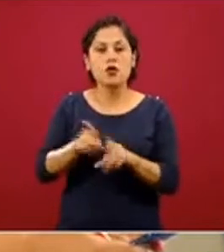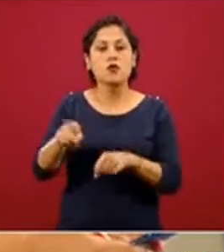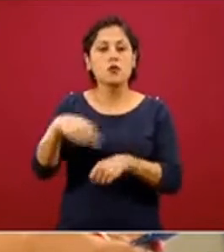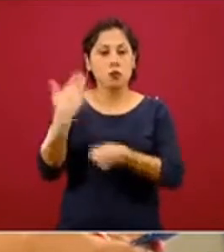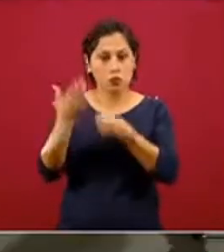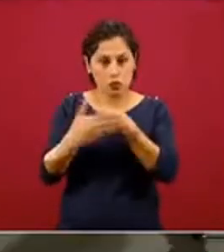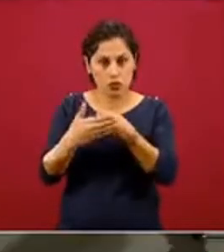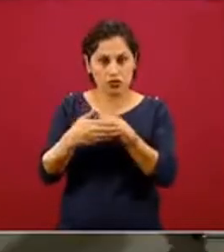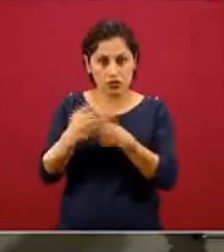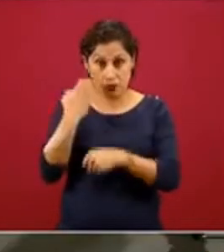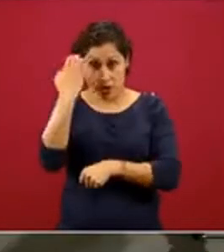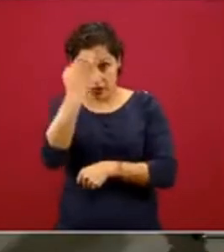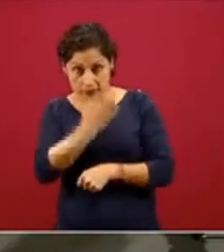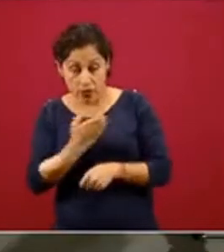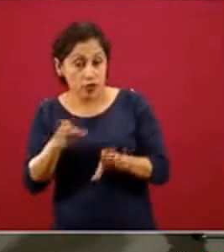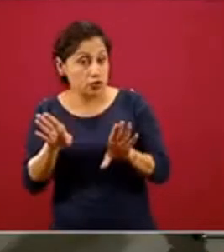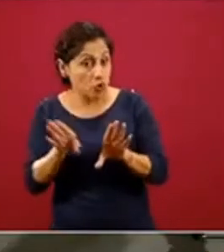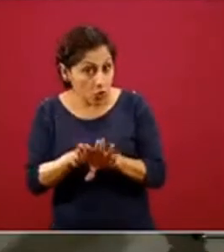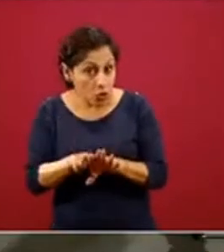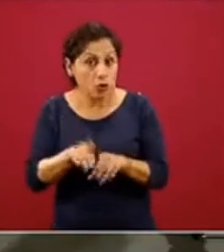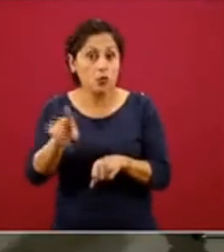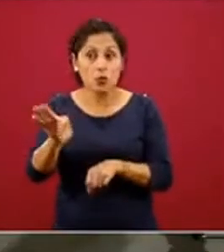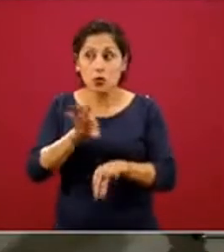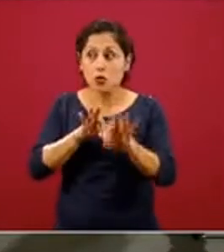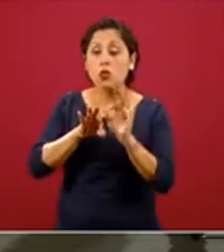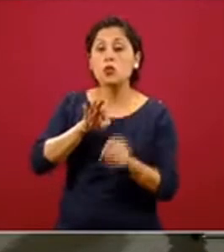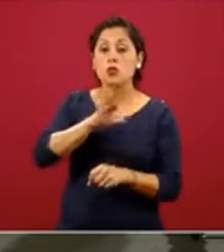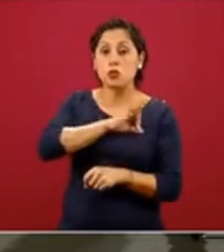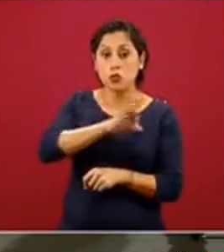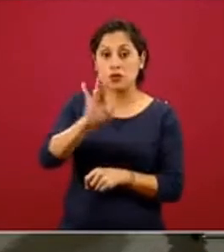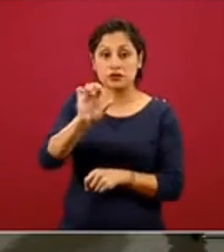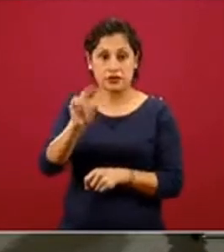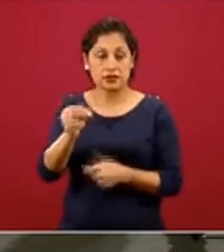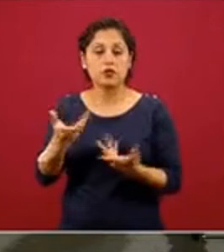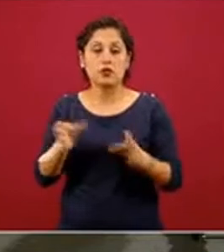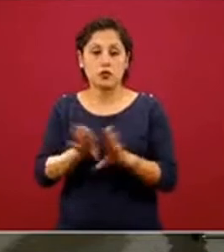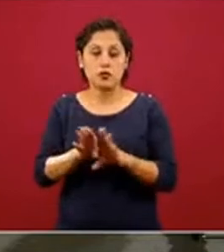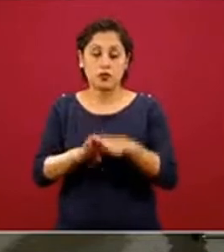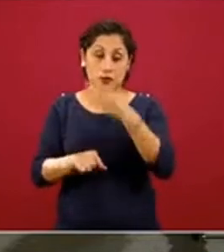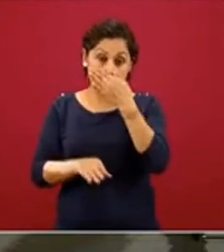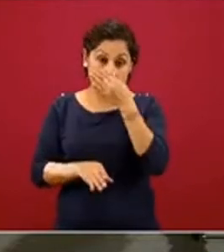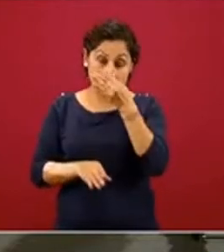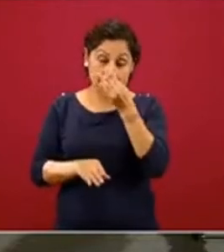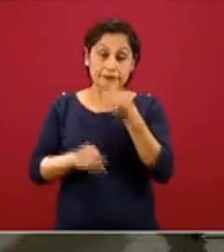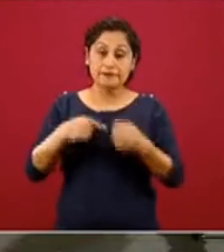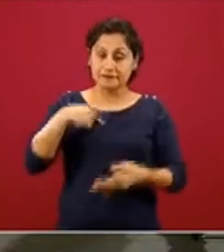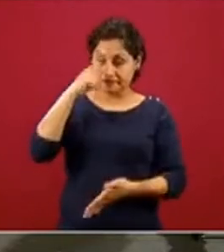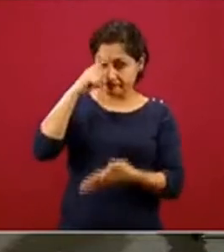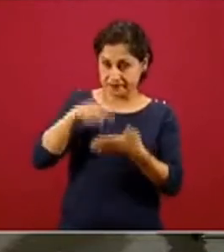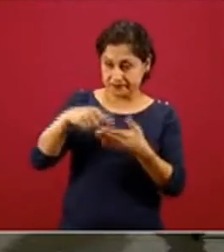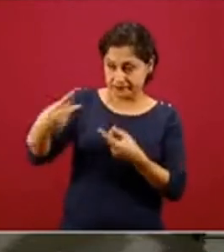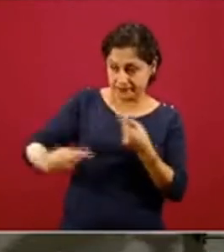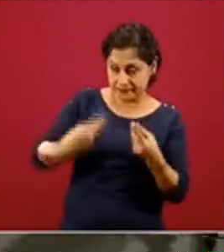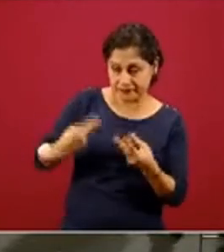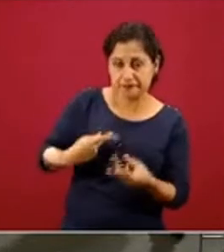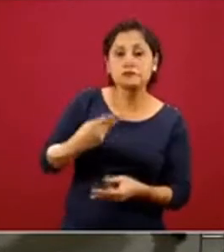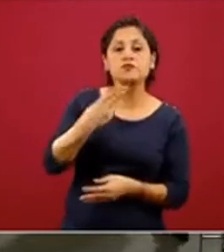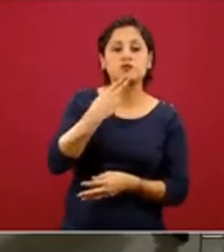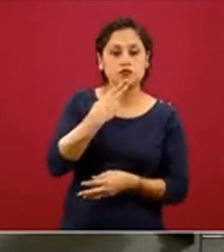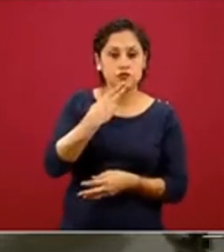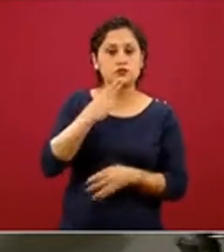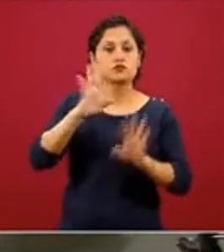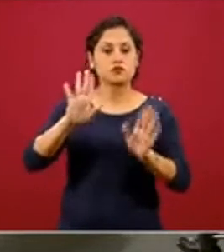Gracias. Muchas gracias. Me parece que las preguntas son útiles y nuevamente nos invita a hacer